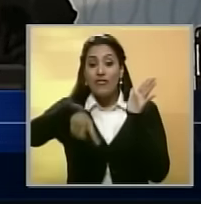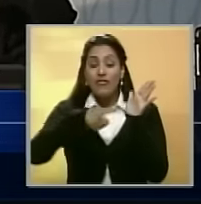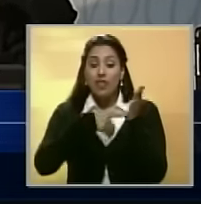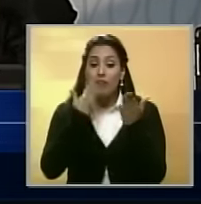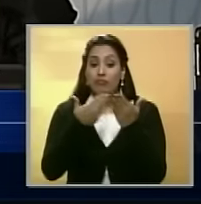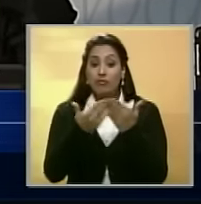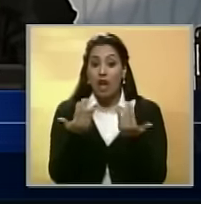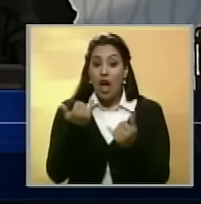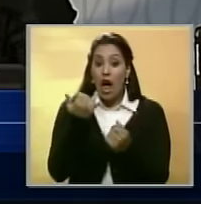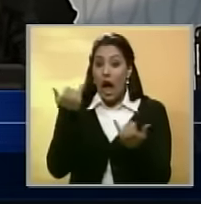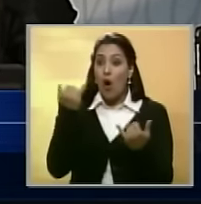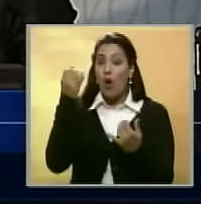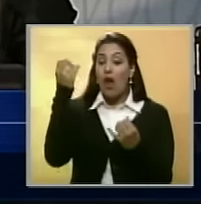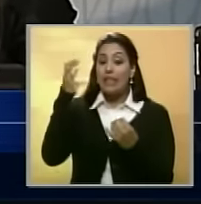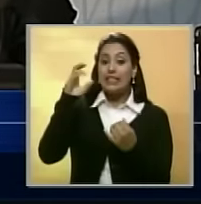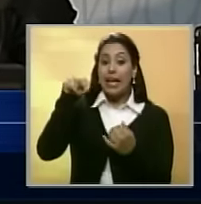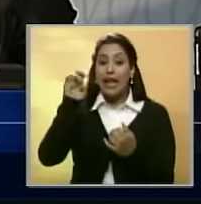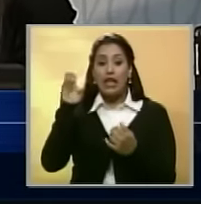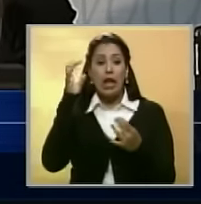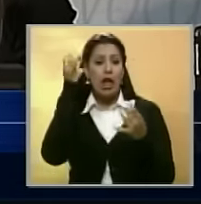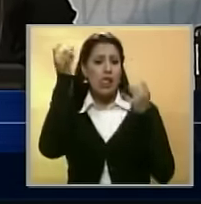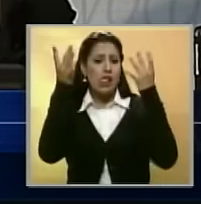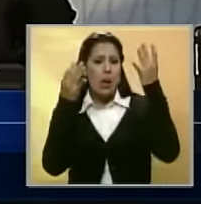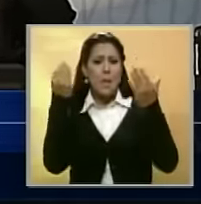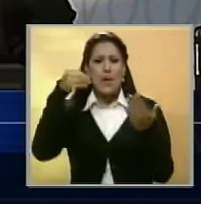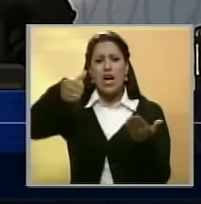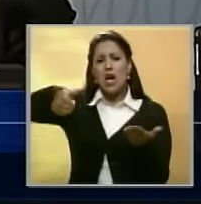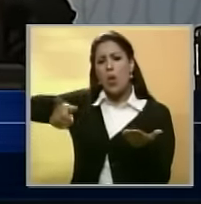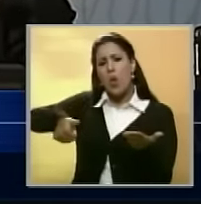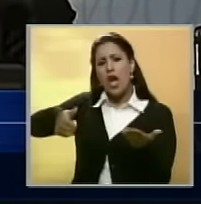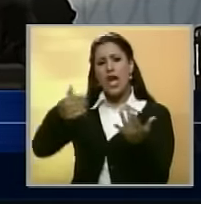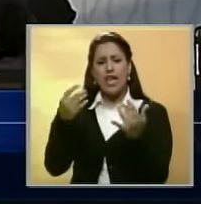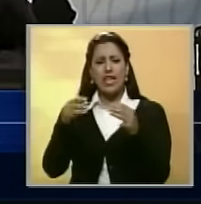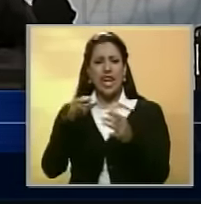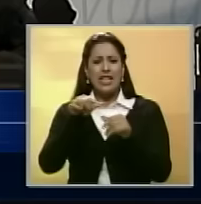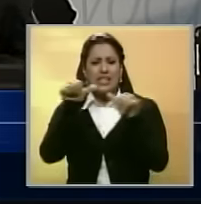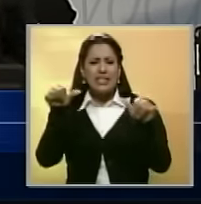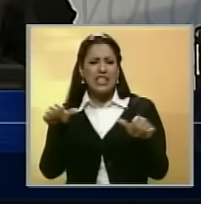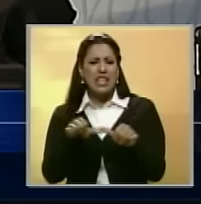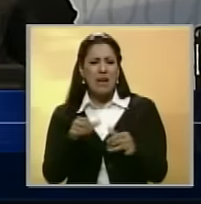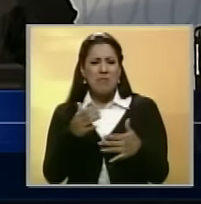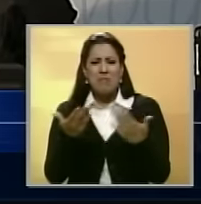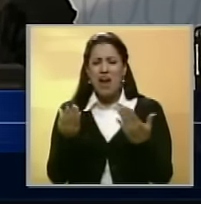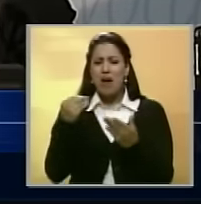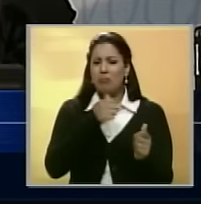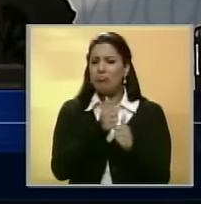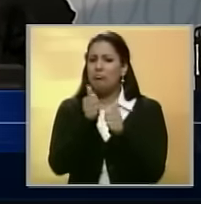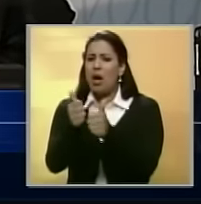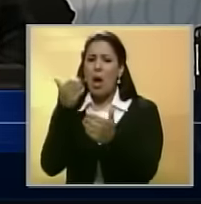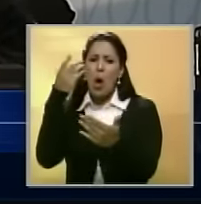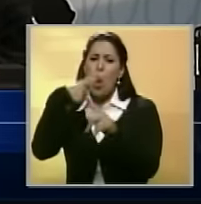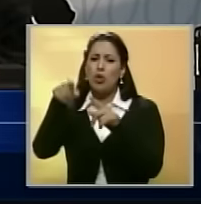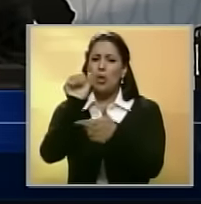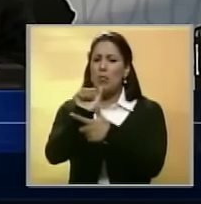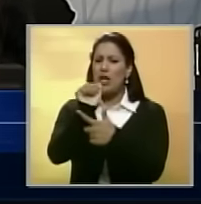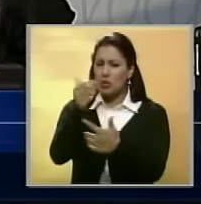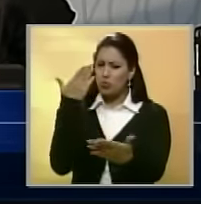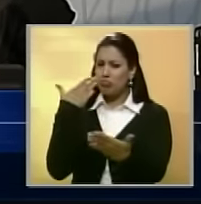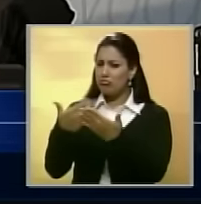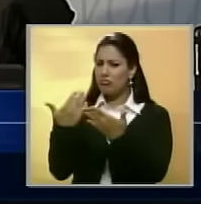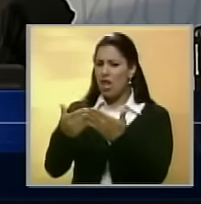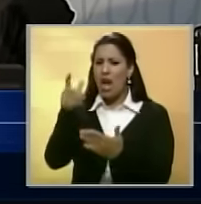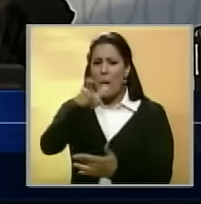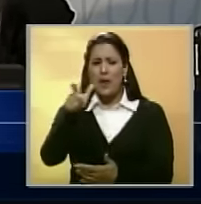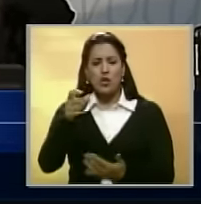Y ahora se inventaron que si una dactiloscopia, que si van a llevar a alguien para que chequee a ver si la huella